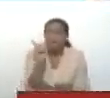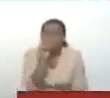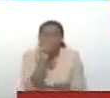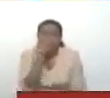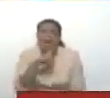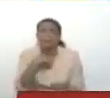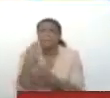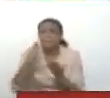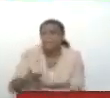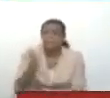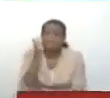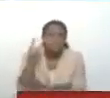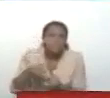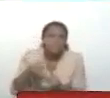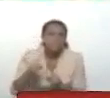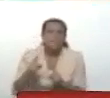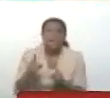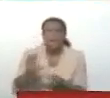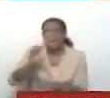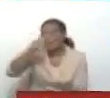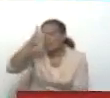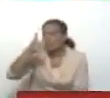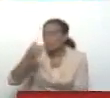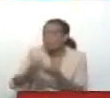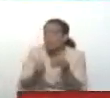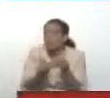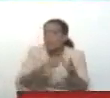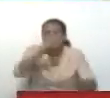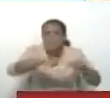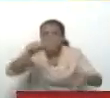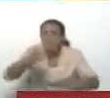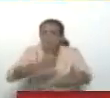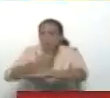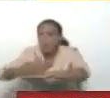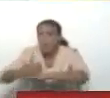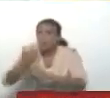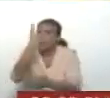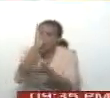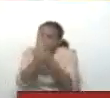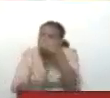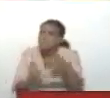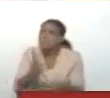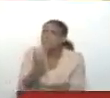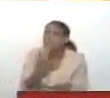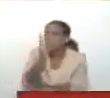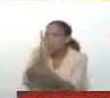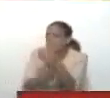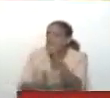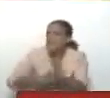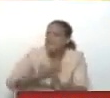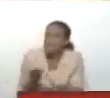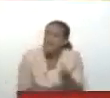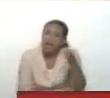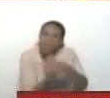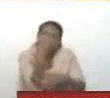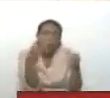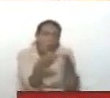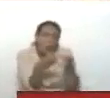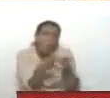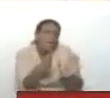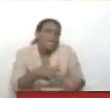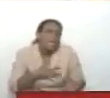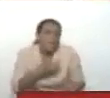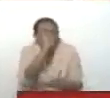fallecida recientemente, el señor Mayora, muchos fundadores, gente de allá, gente humilde del pueblo, que quería era,